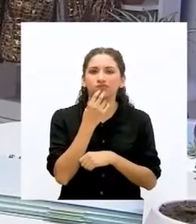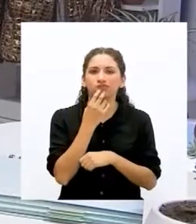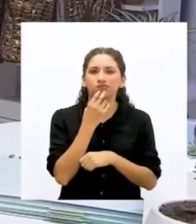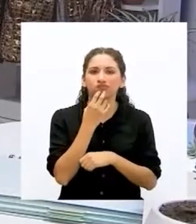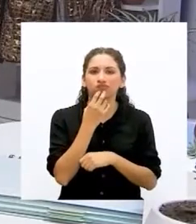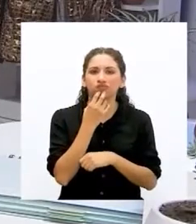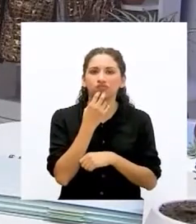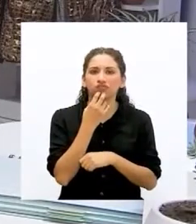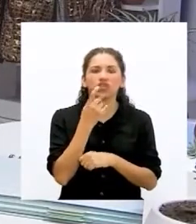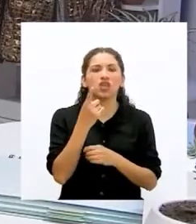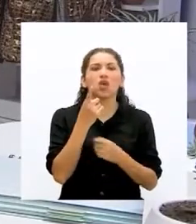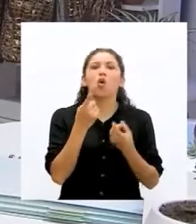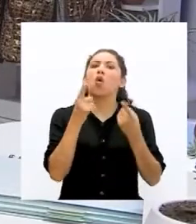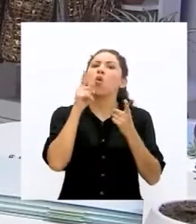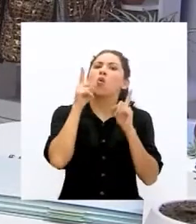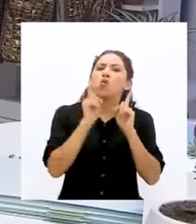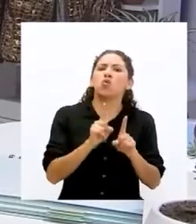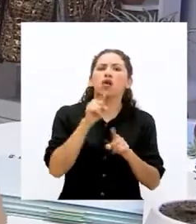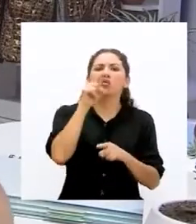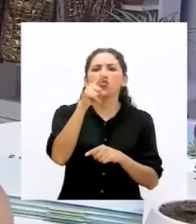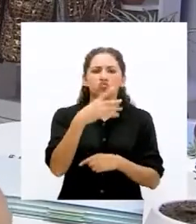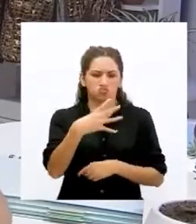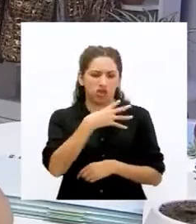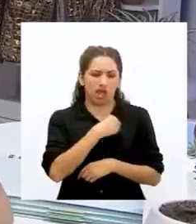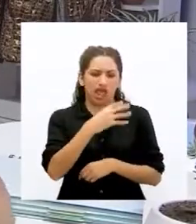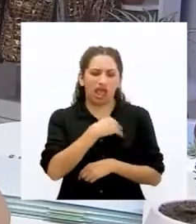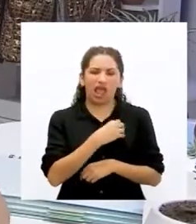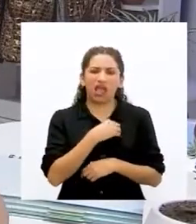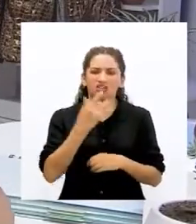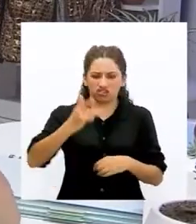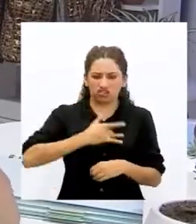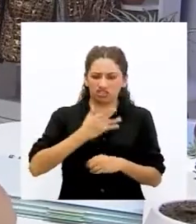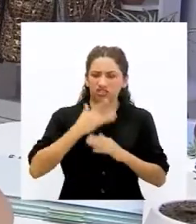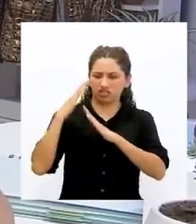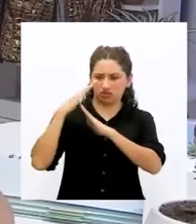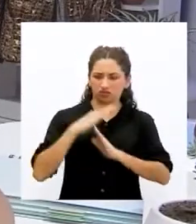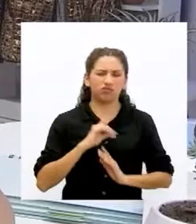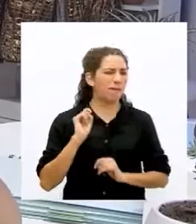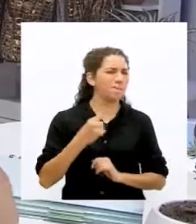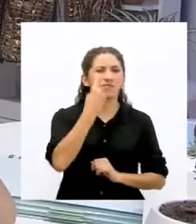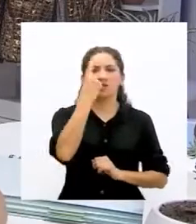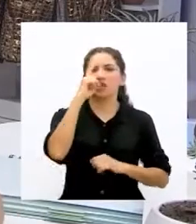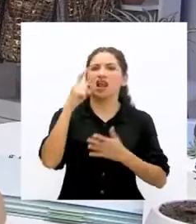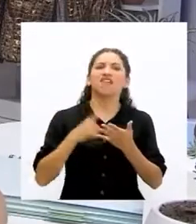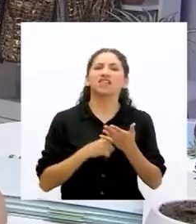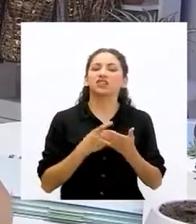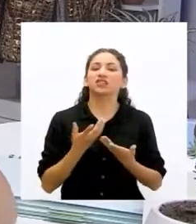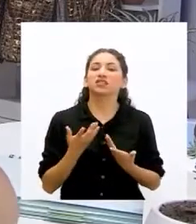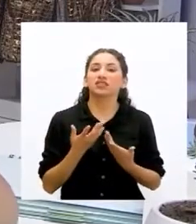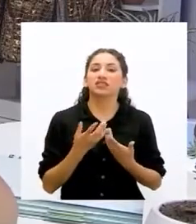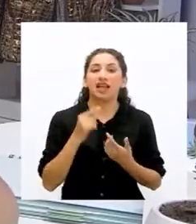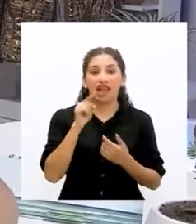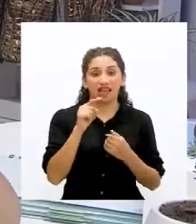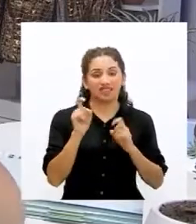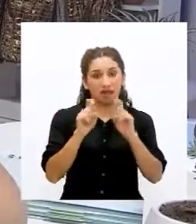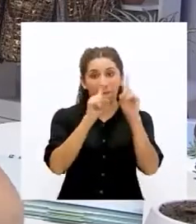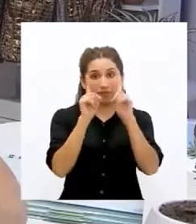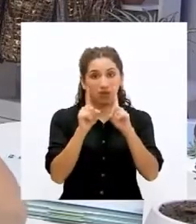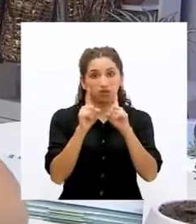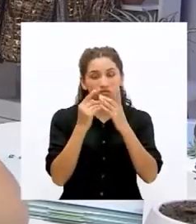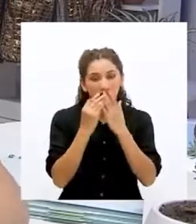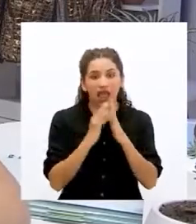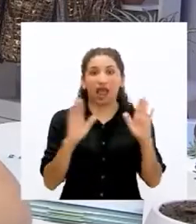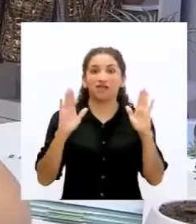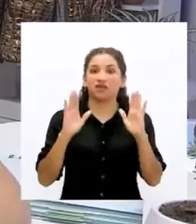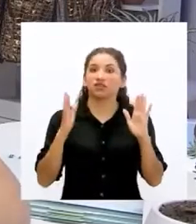tal? ¿A qué edad te sentiste discriminada o discriminado por primera vez? Esta pregunta es abierta porque no